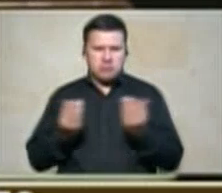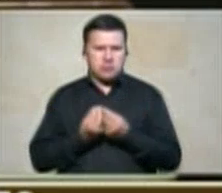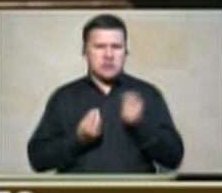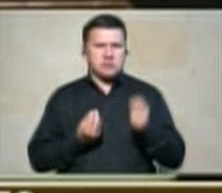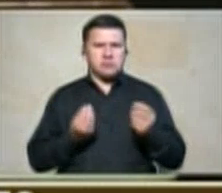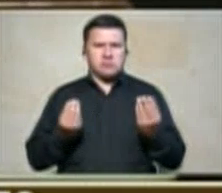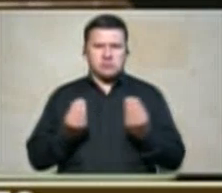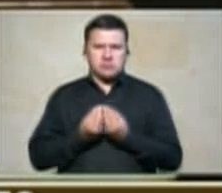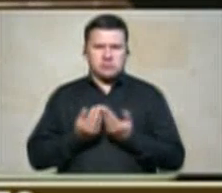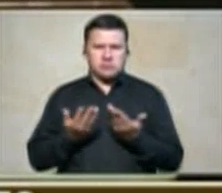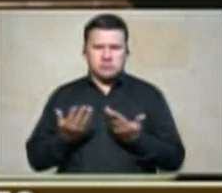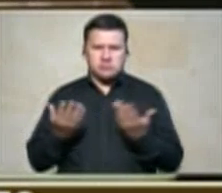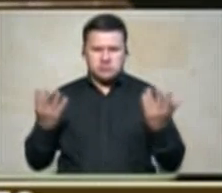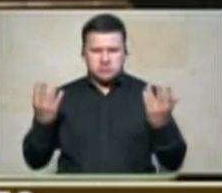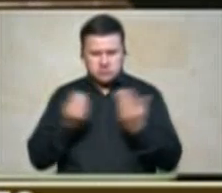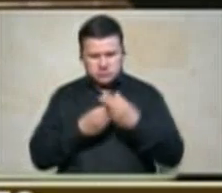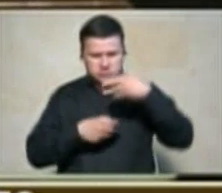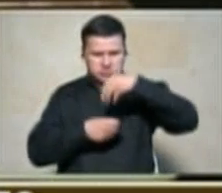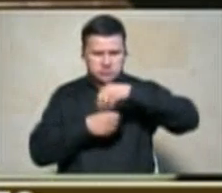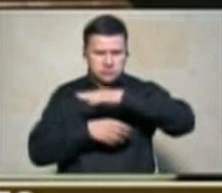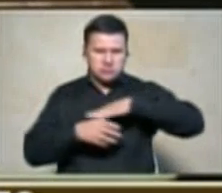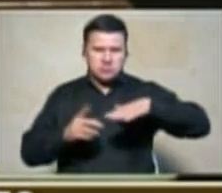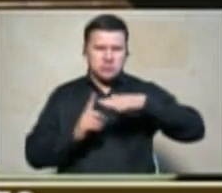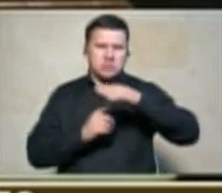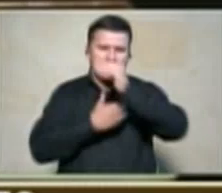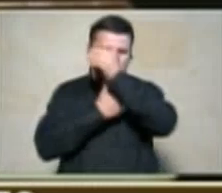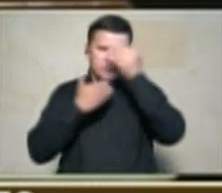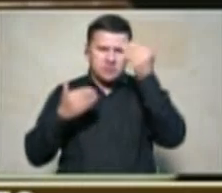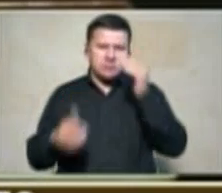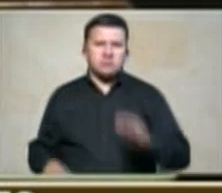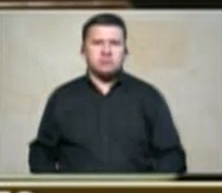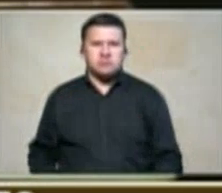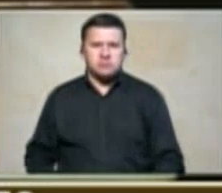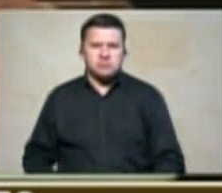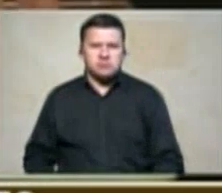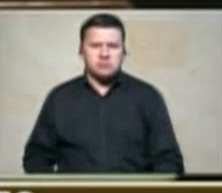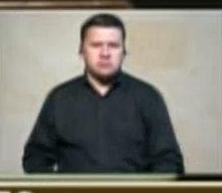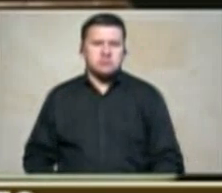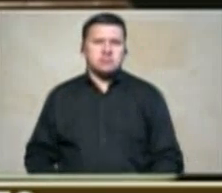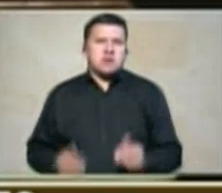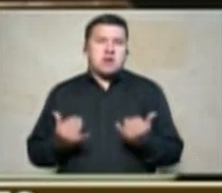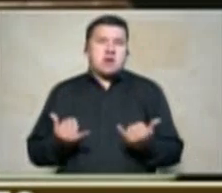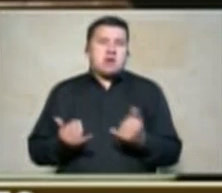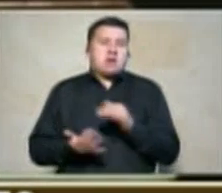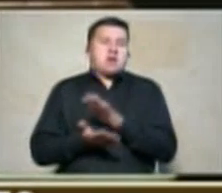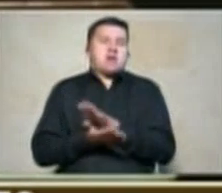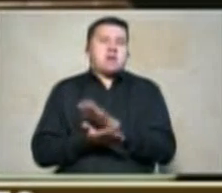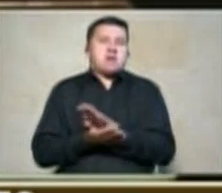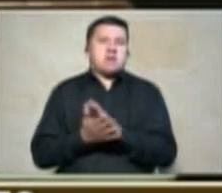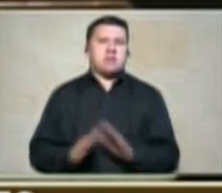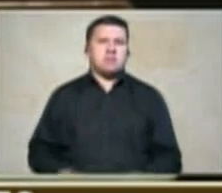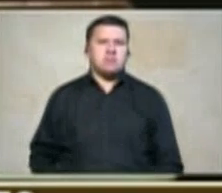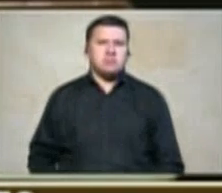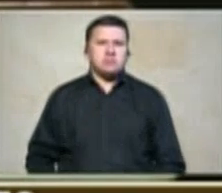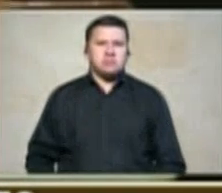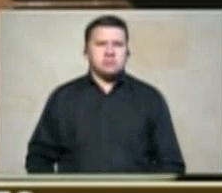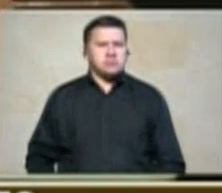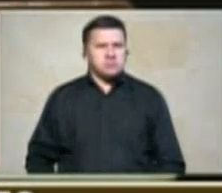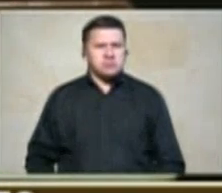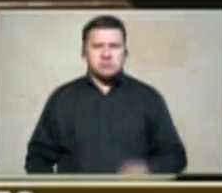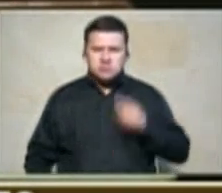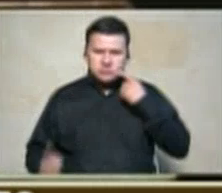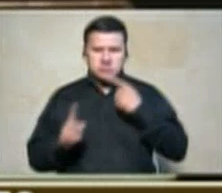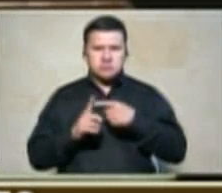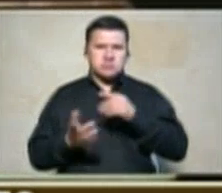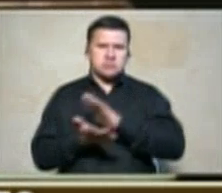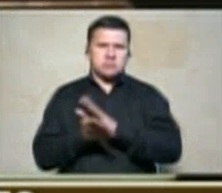Y como ahora todo está permitido porque es la paz, entonces no hacemos las reformas necesarias. No, yo los